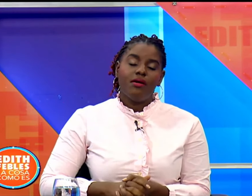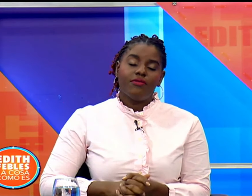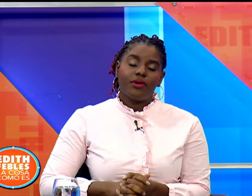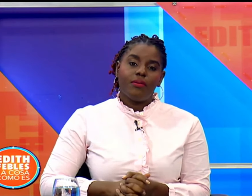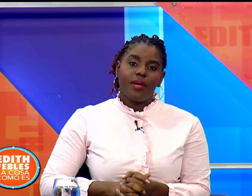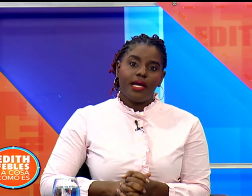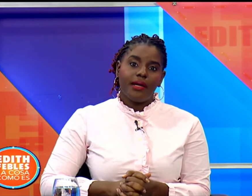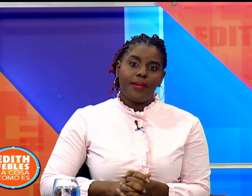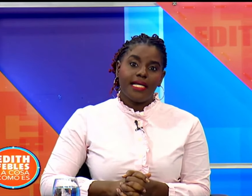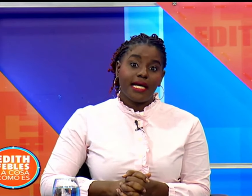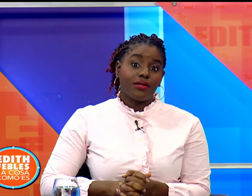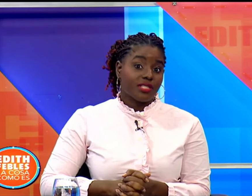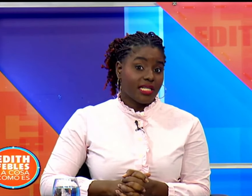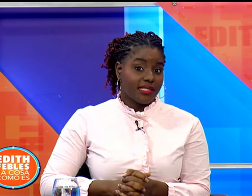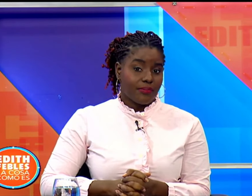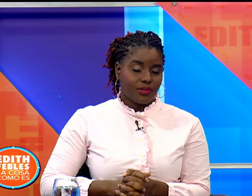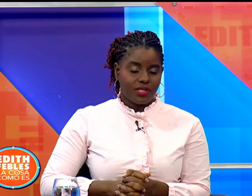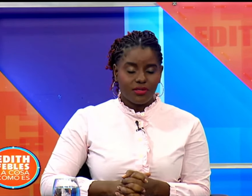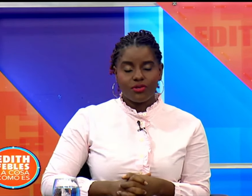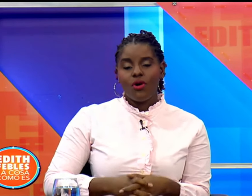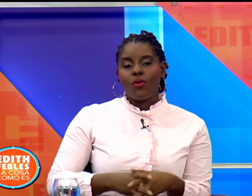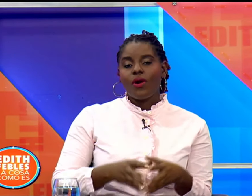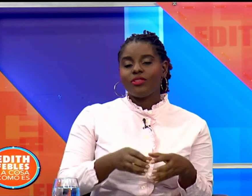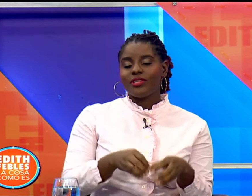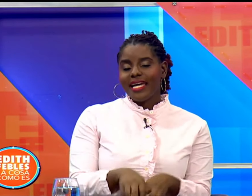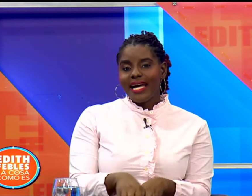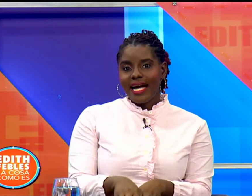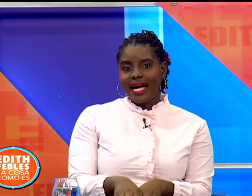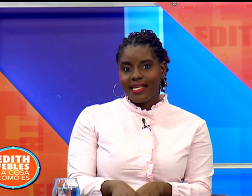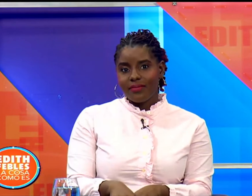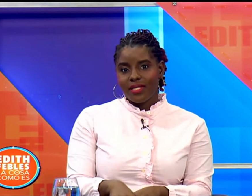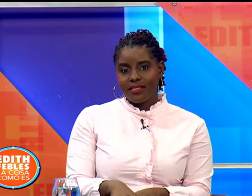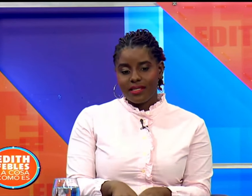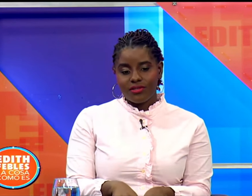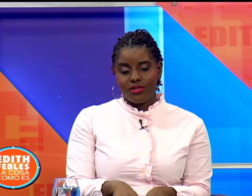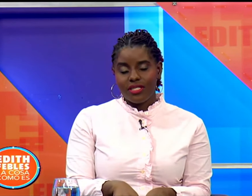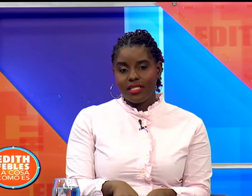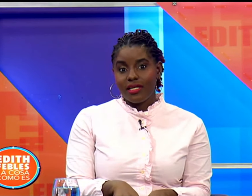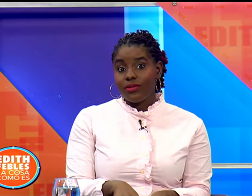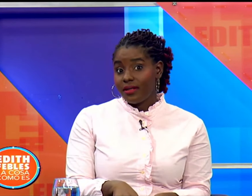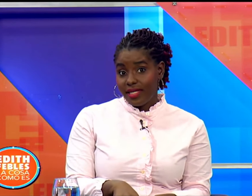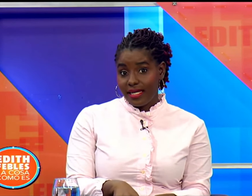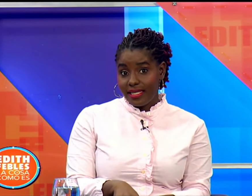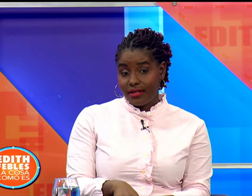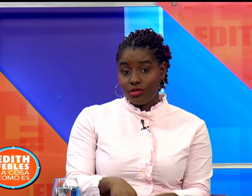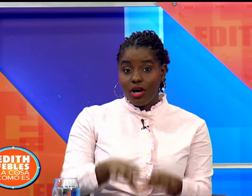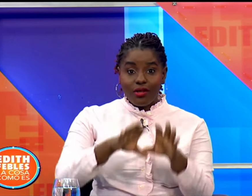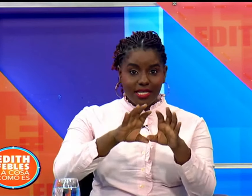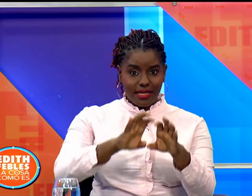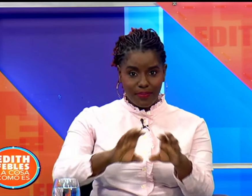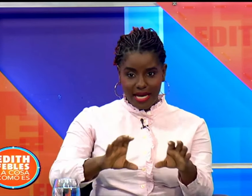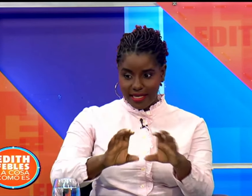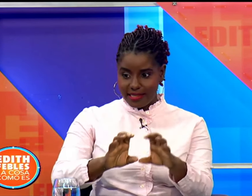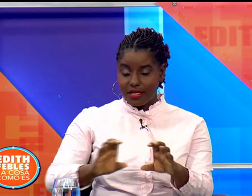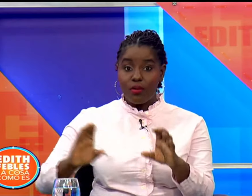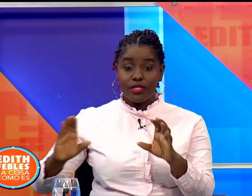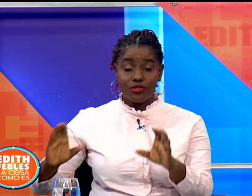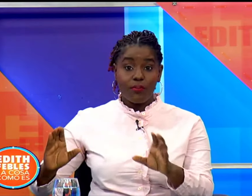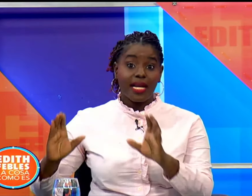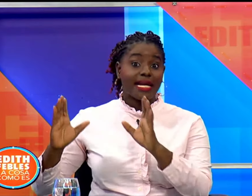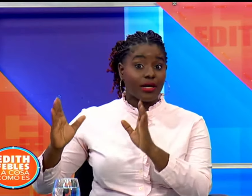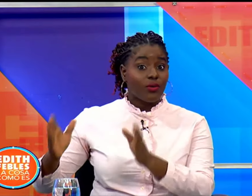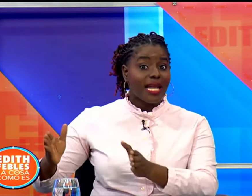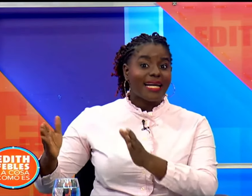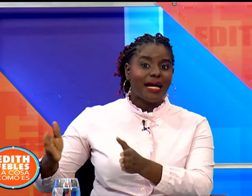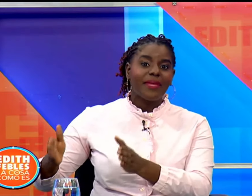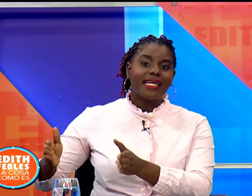documentos fueron validados en ese proceso. Cuando llega esta administración de Luis Abinader, todo ese plan que se comenzó